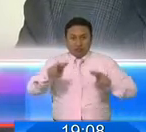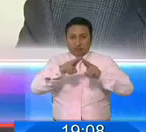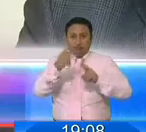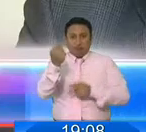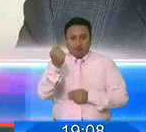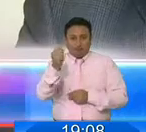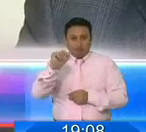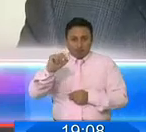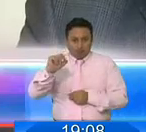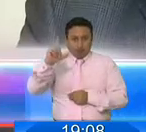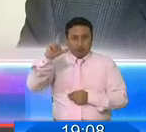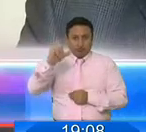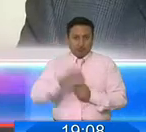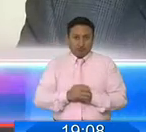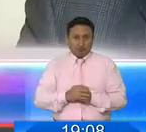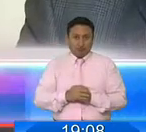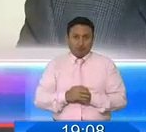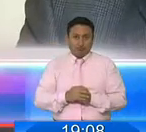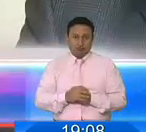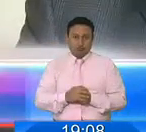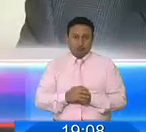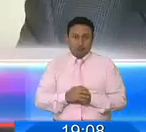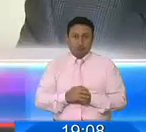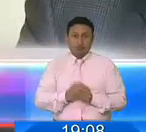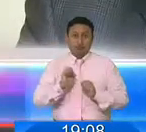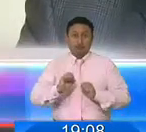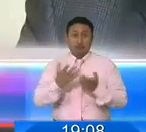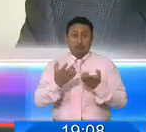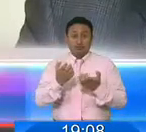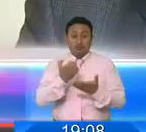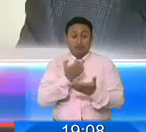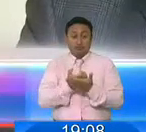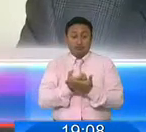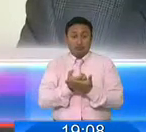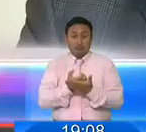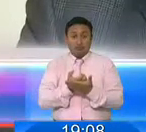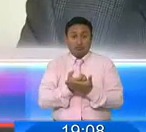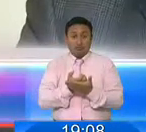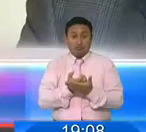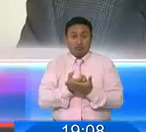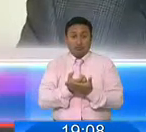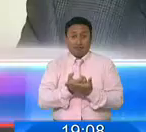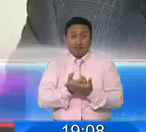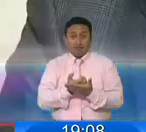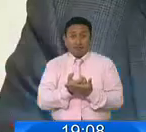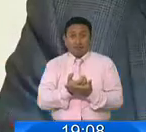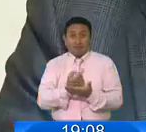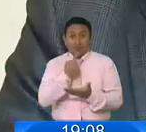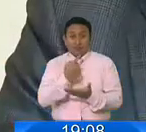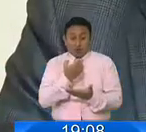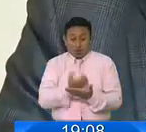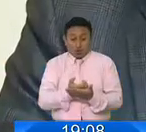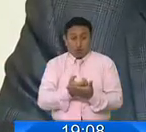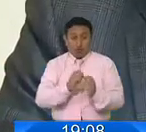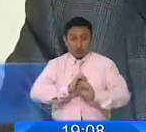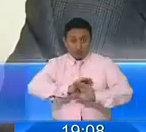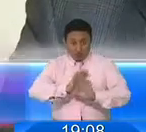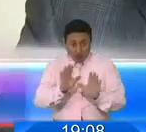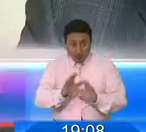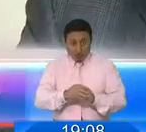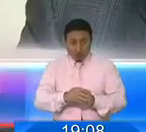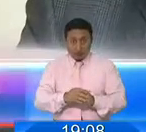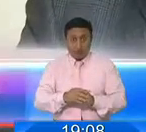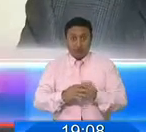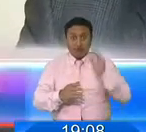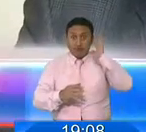queremos realmente que la economía se dice se sincere y eventualmente